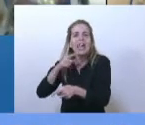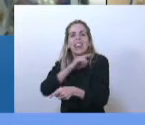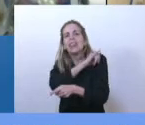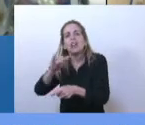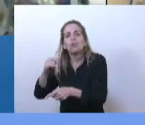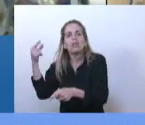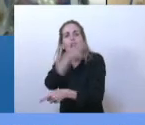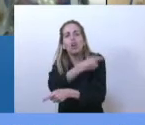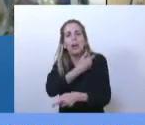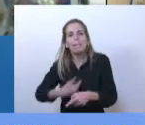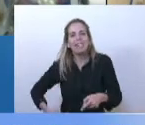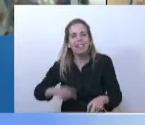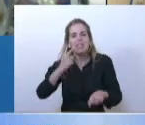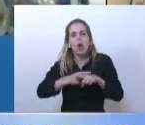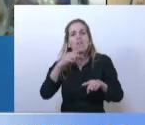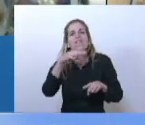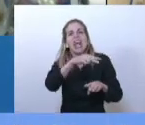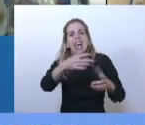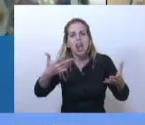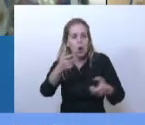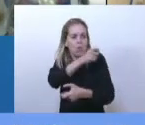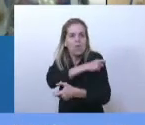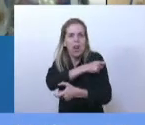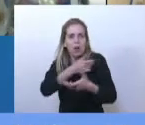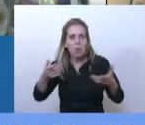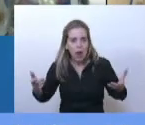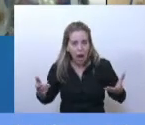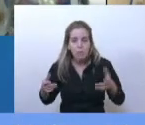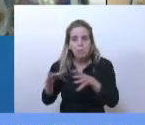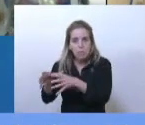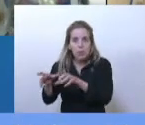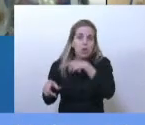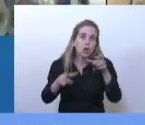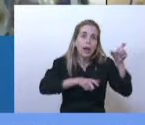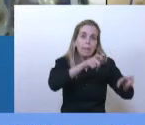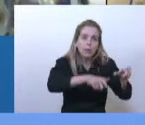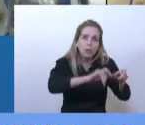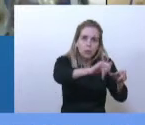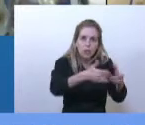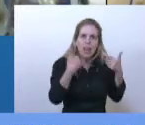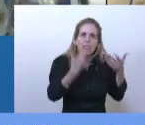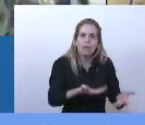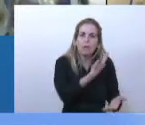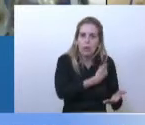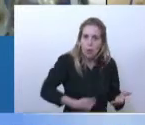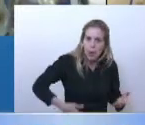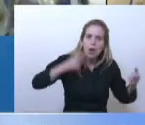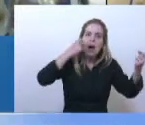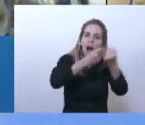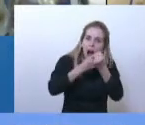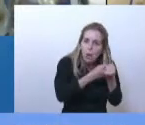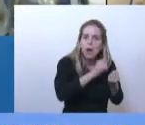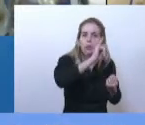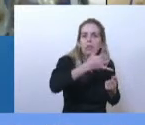acompañaron y acompañaron con responsabilidad y con conciencia de que estábamos enfrentando una